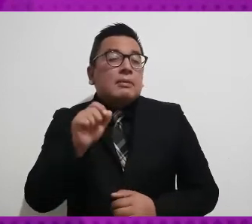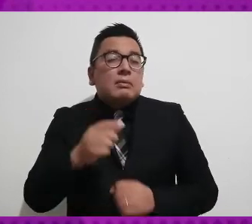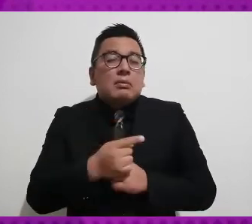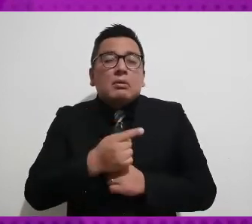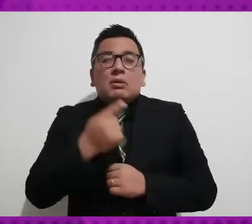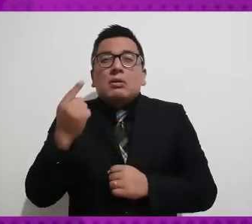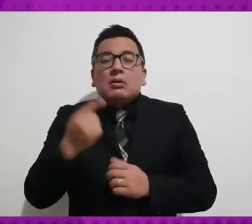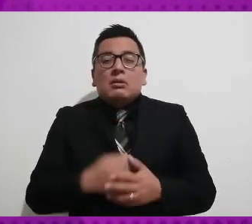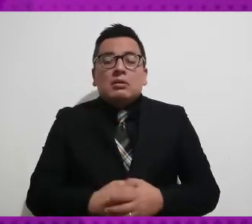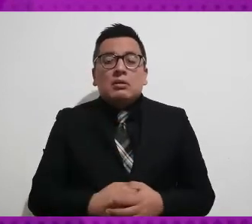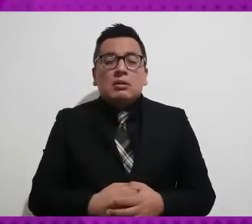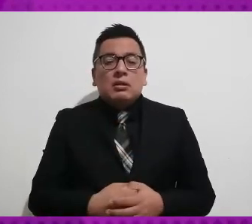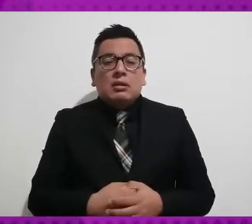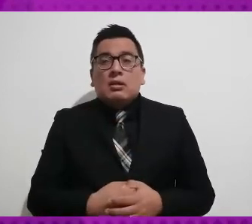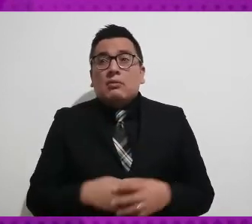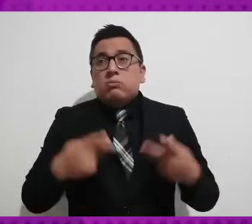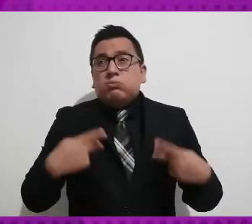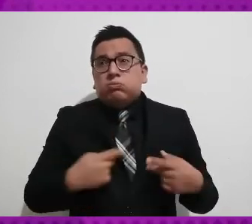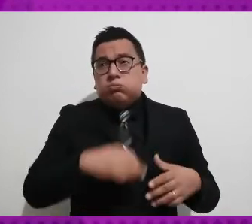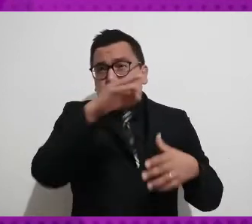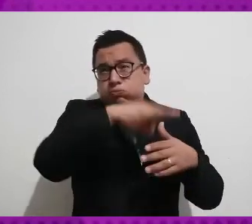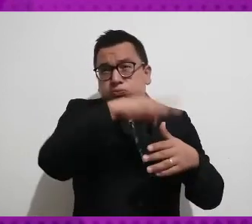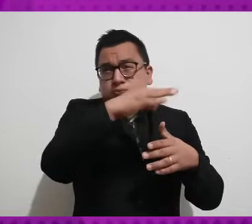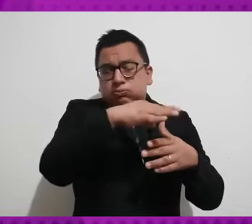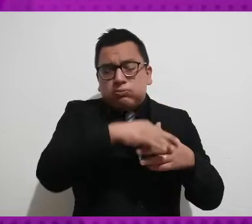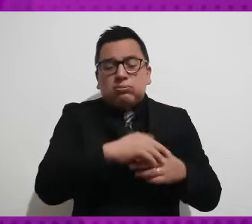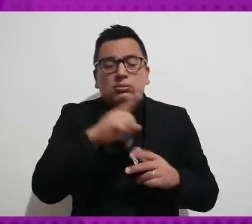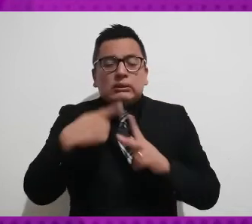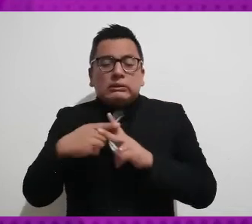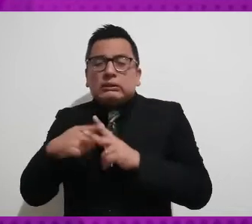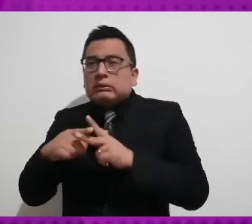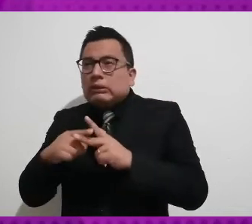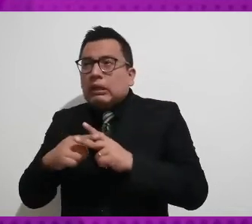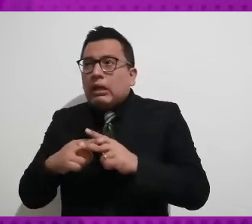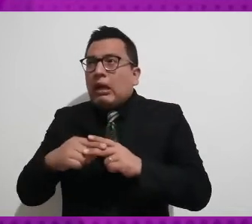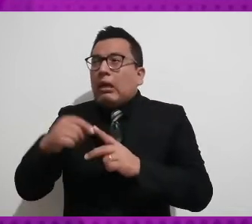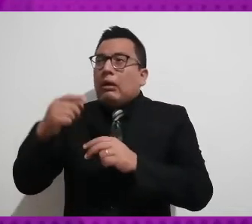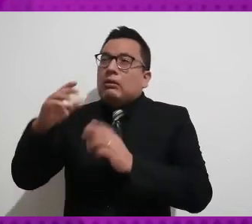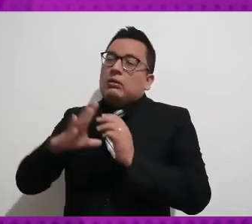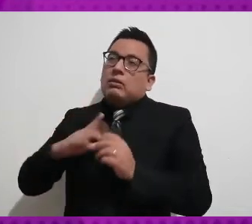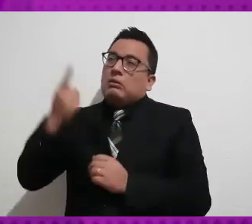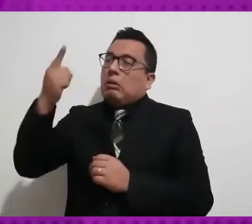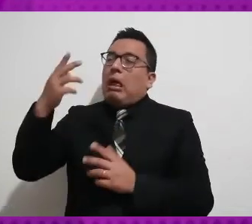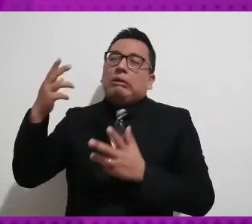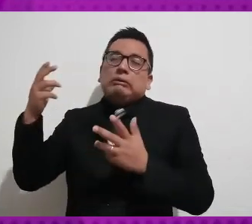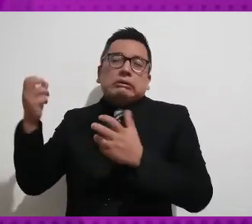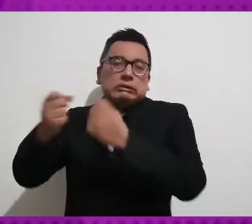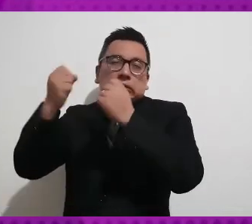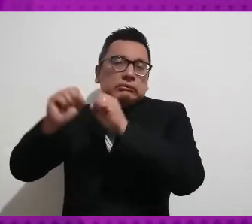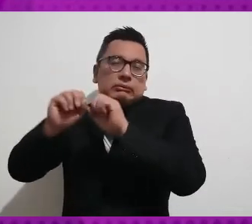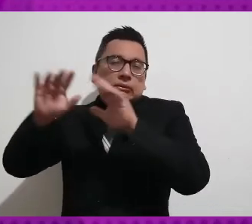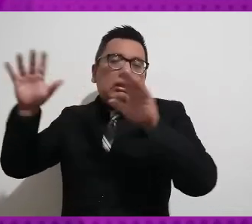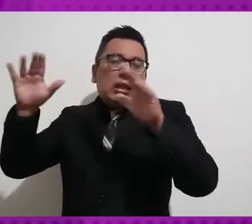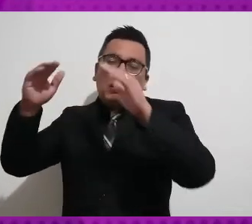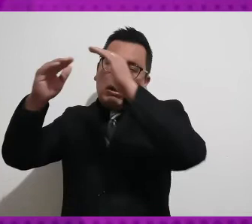hubo entre el primer y segundo lugar. ¿Qué hubiera pasado si hubiéramos tenido una elección cerrada como la que se vio en el 17? Porque cada vez que